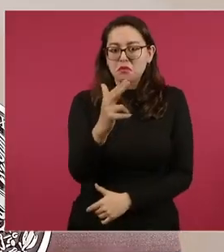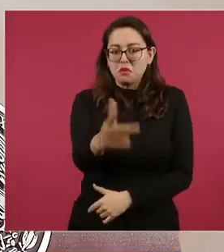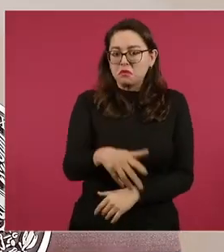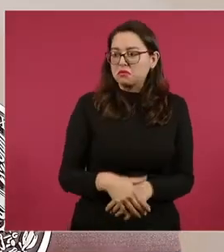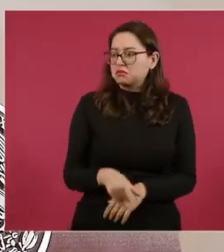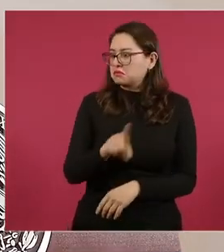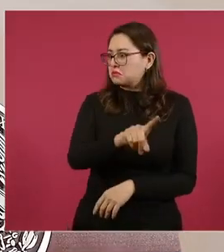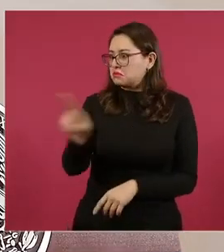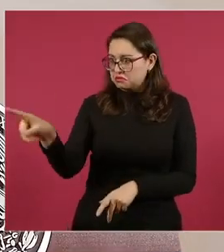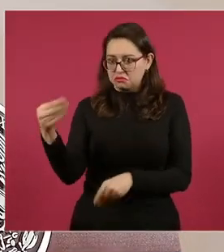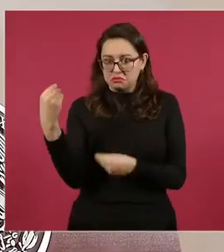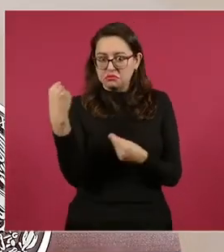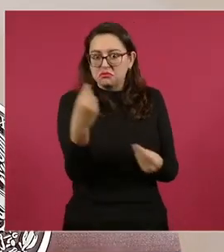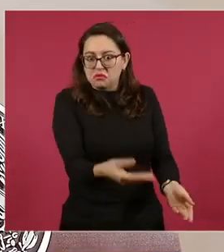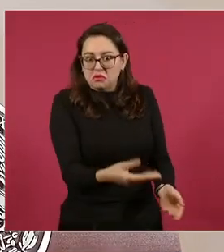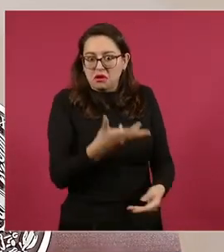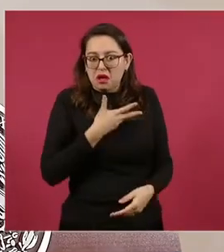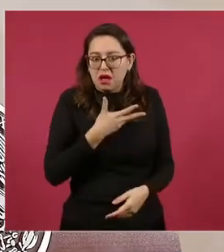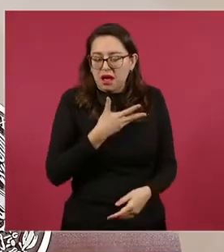pero de repente